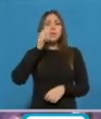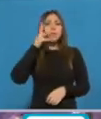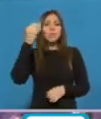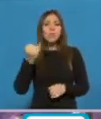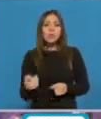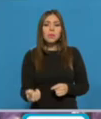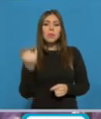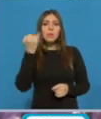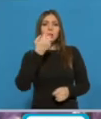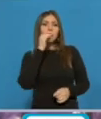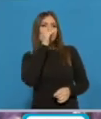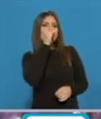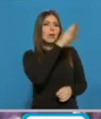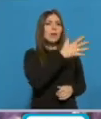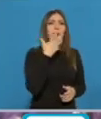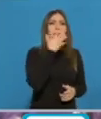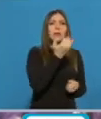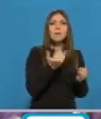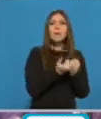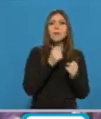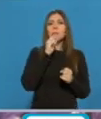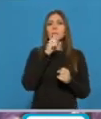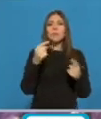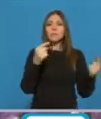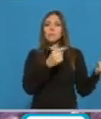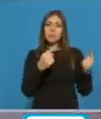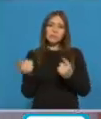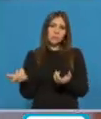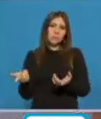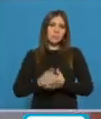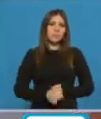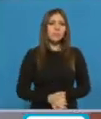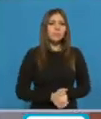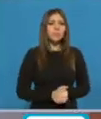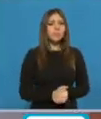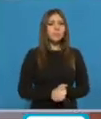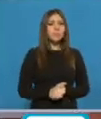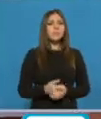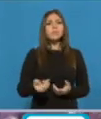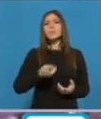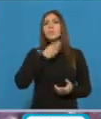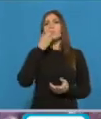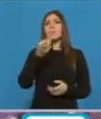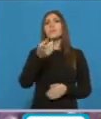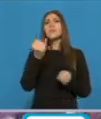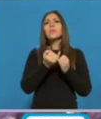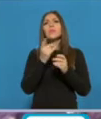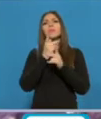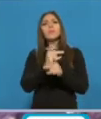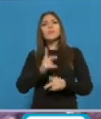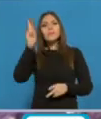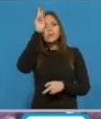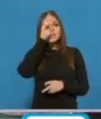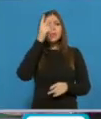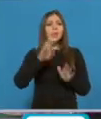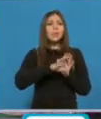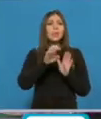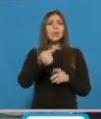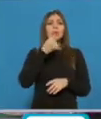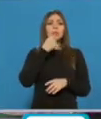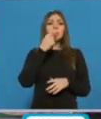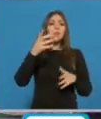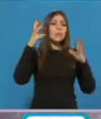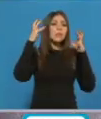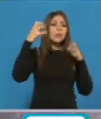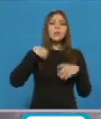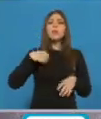no va a cambiar, ¿no? Ser empático. También luego dices, es que mi hijo me saca de quicio. O sea, ¿cómo no le voy a gritar si mi hijo me saca de